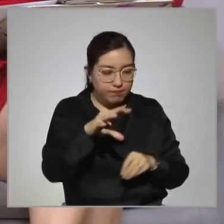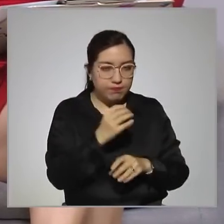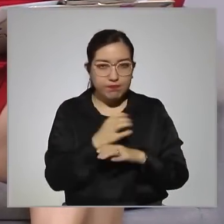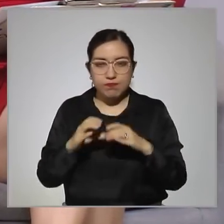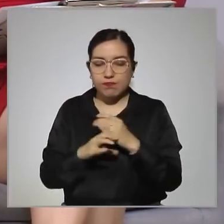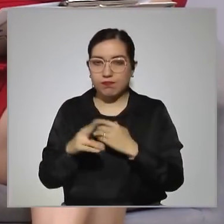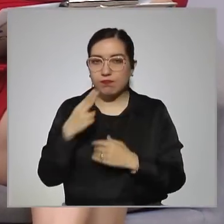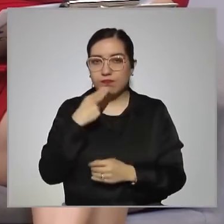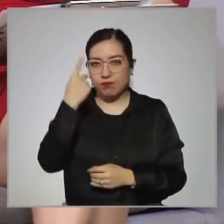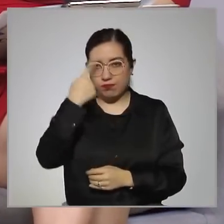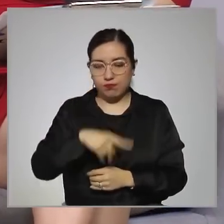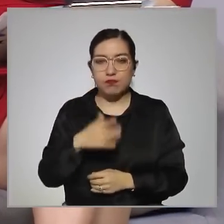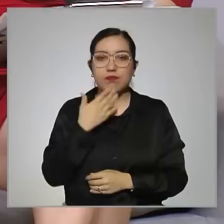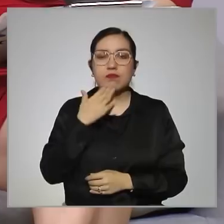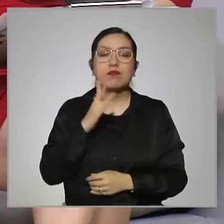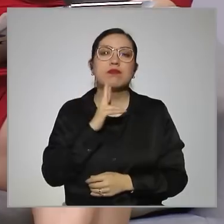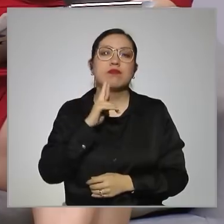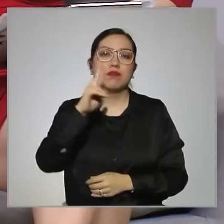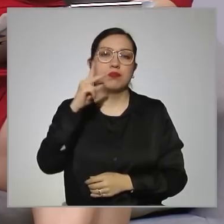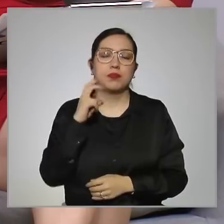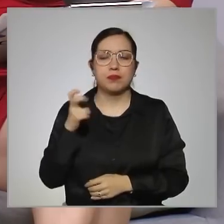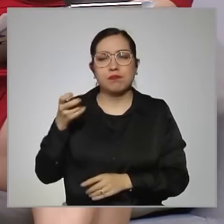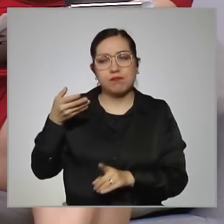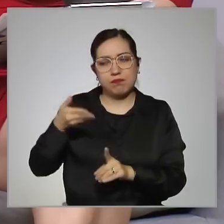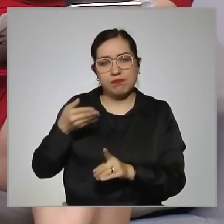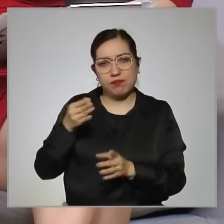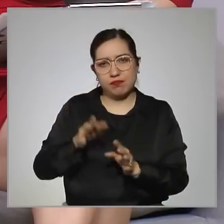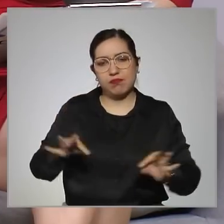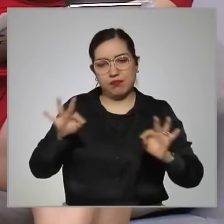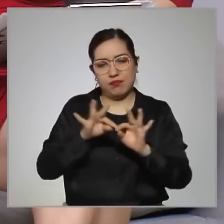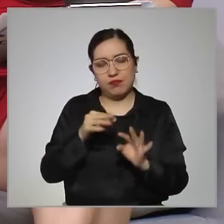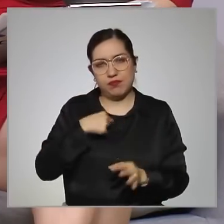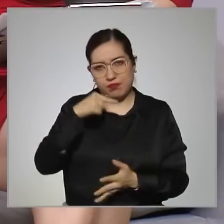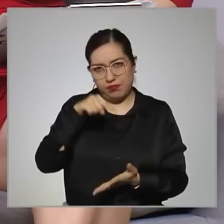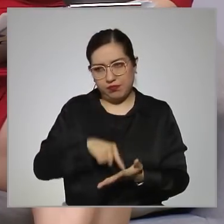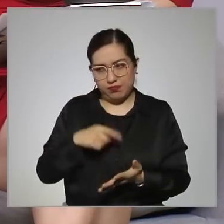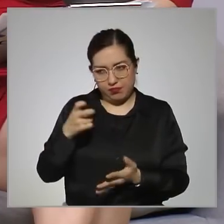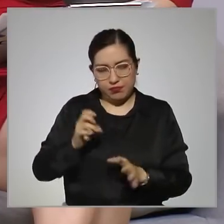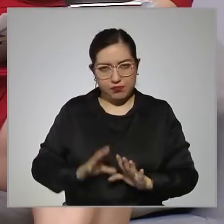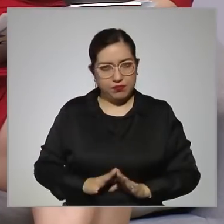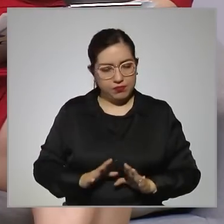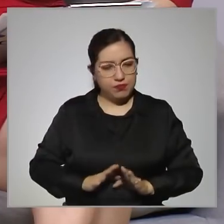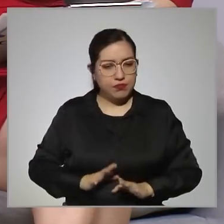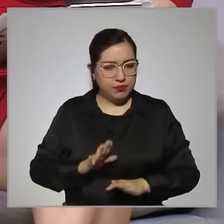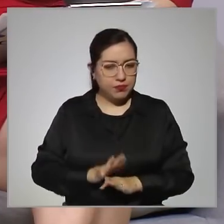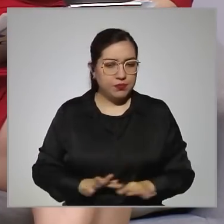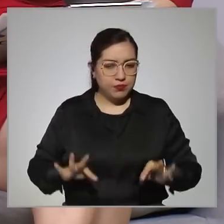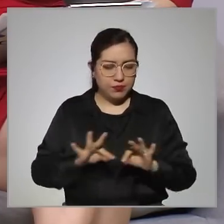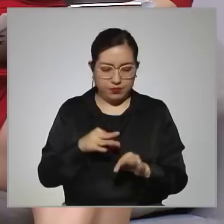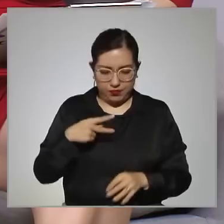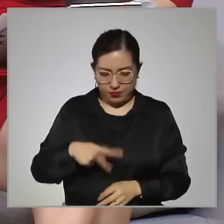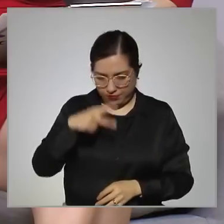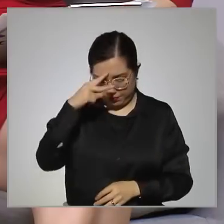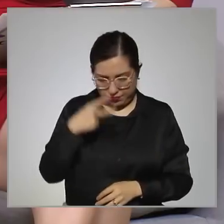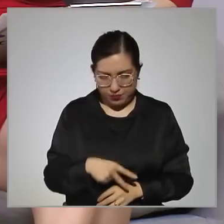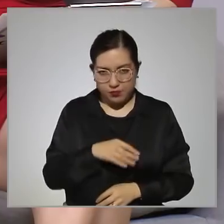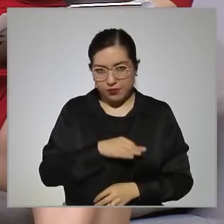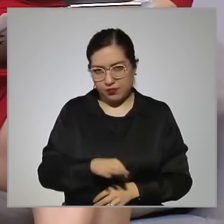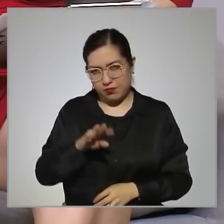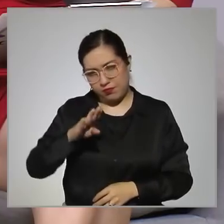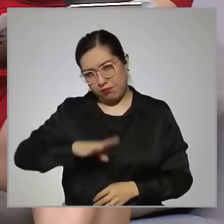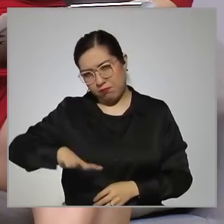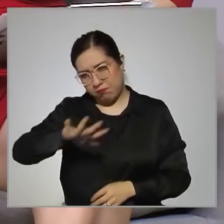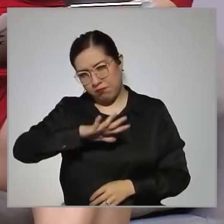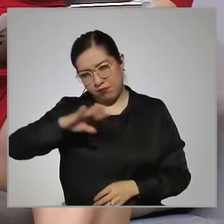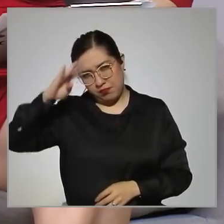es funcional. Entonces, esa parte yo creo que es lo que va a caracterizar en muchos sentidos a México, y no podemos estar pensando